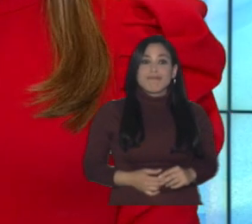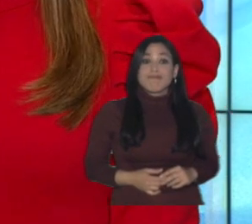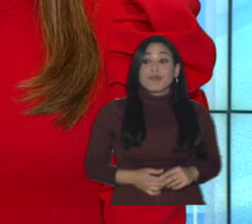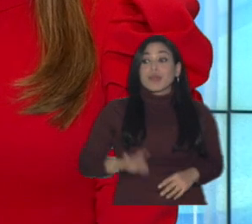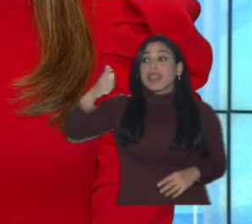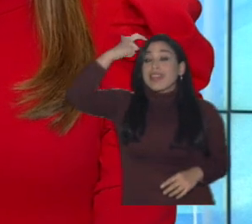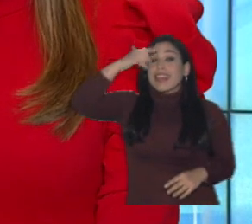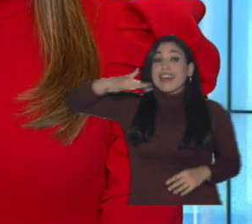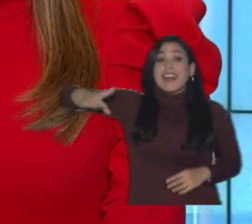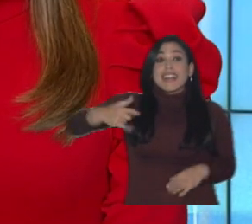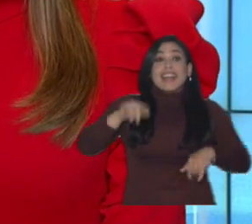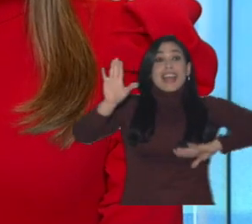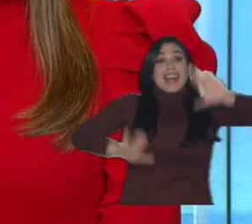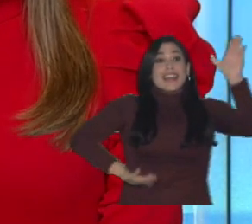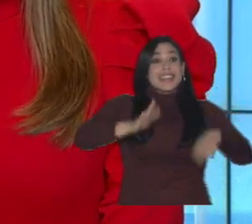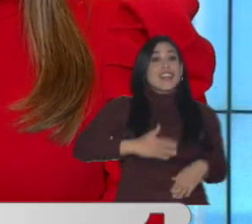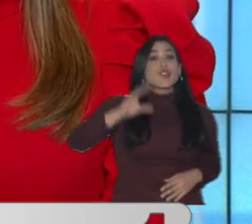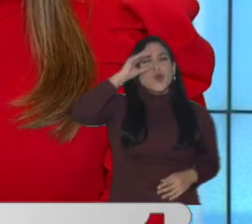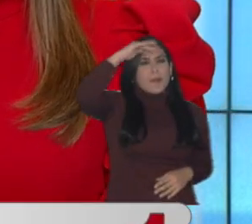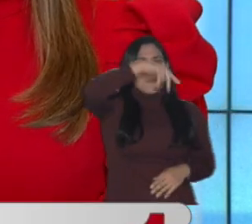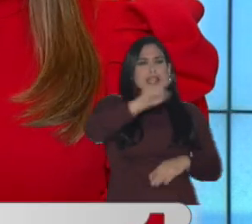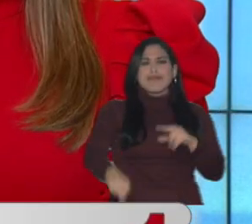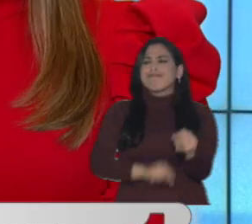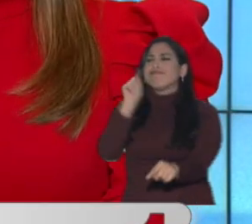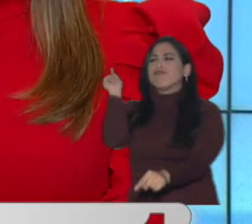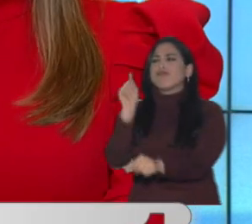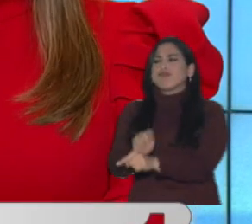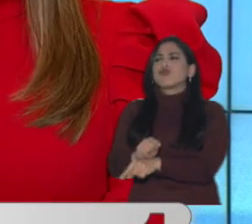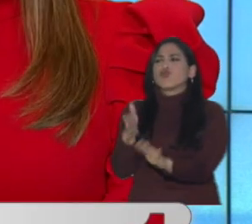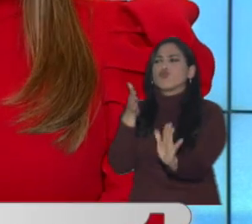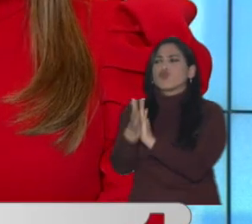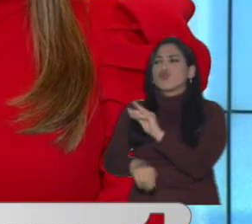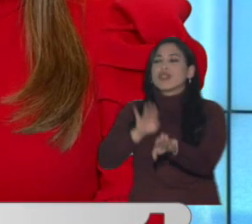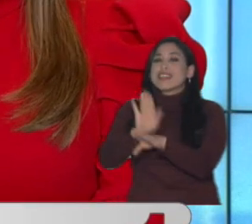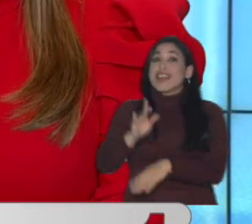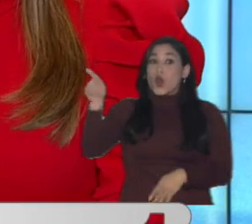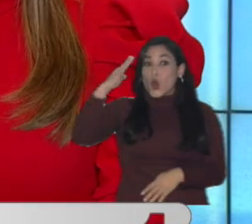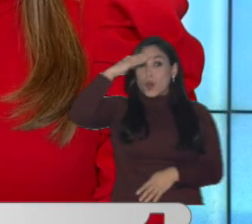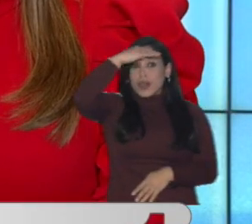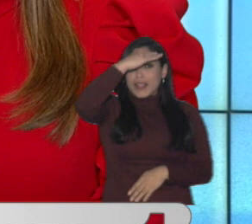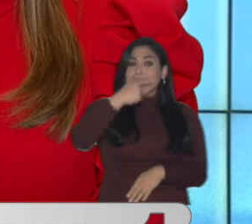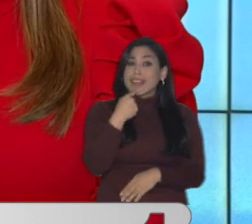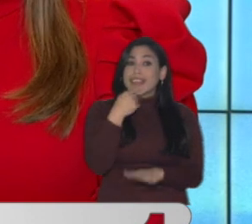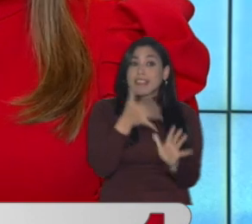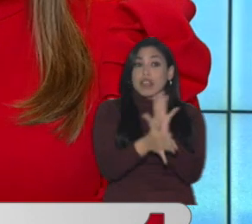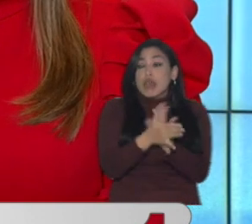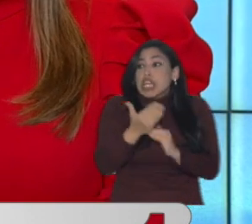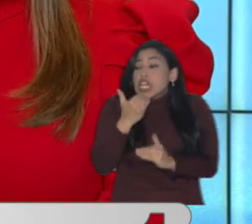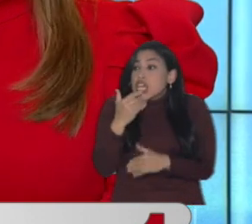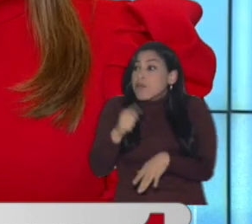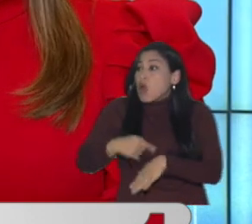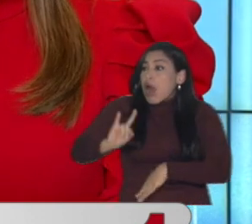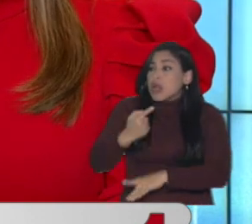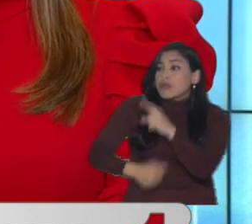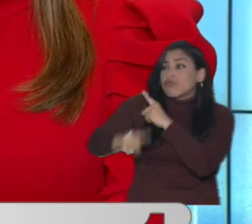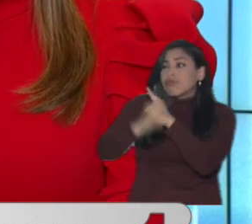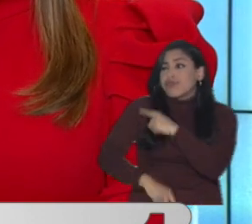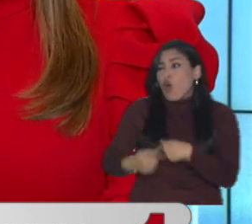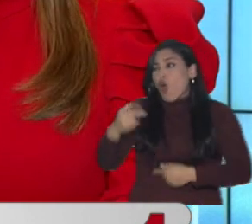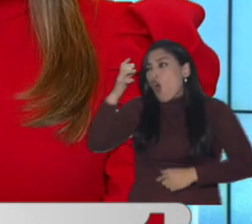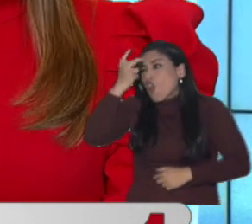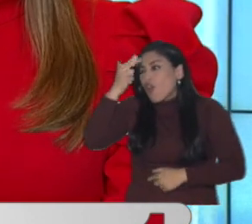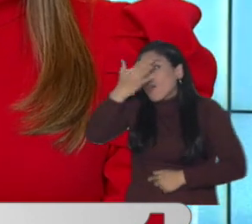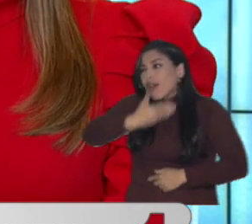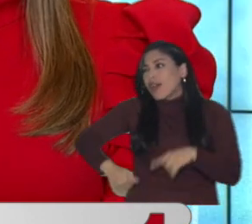Desde Cartagena, el candidato Gustavo Petro le lanzó un duro mensaje a Rodolfo Hernández y le dijo que si estuviera imputado, no sería